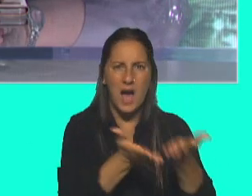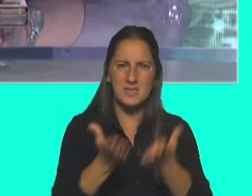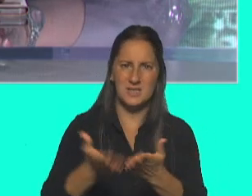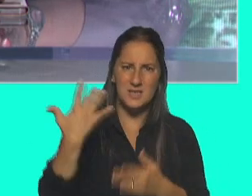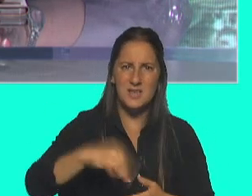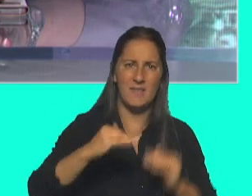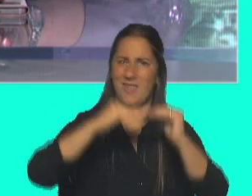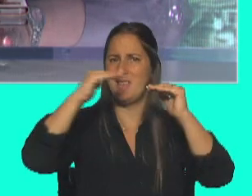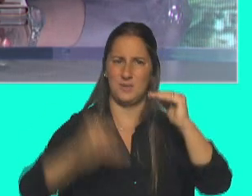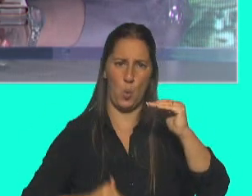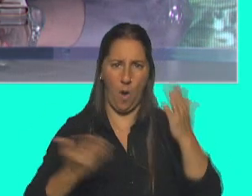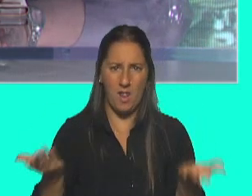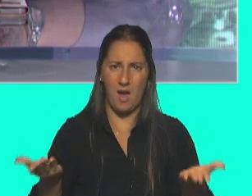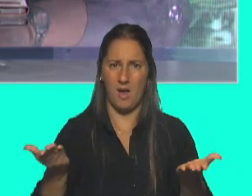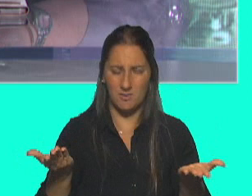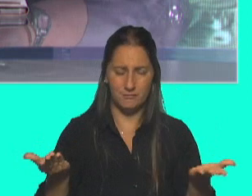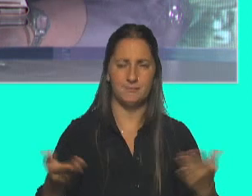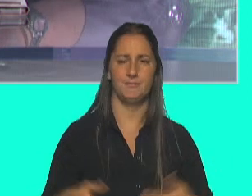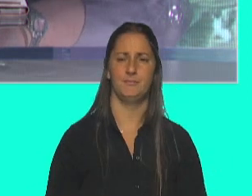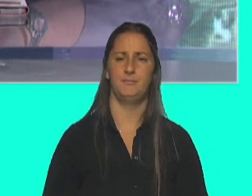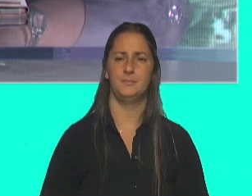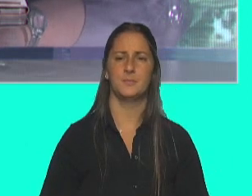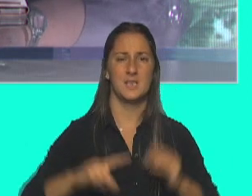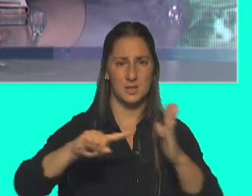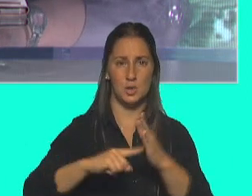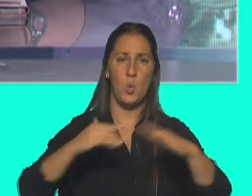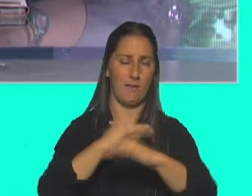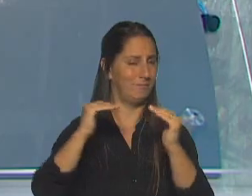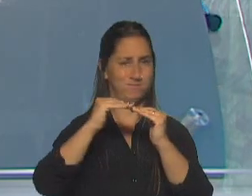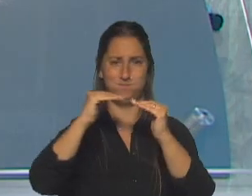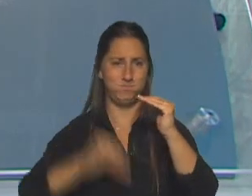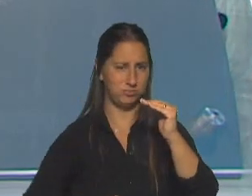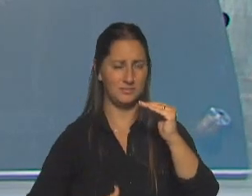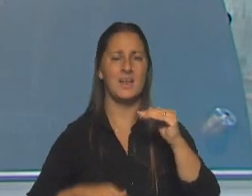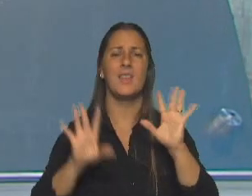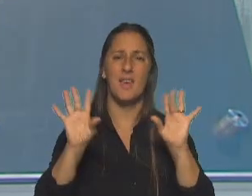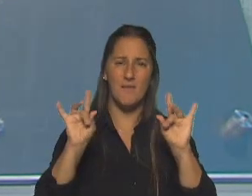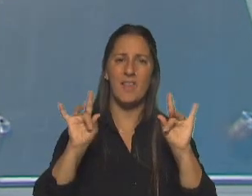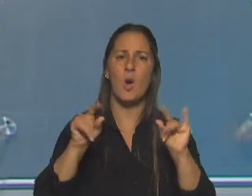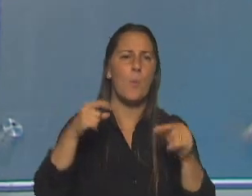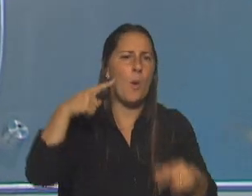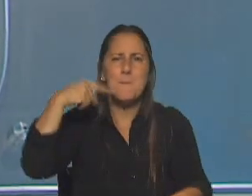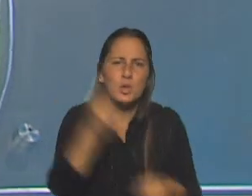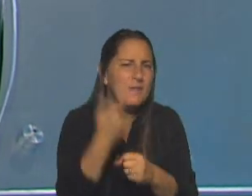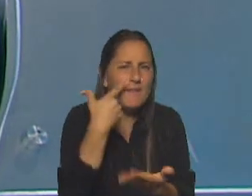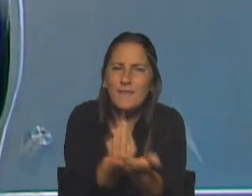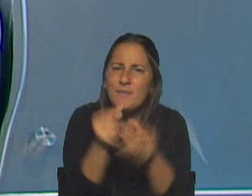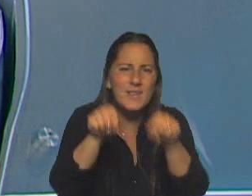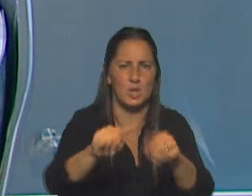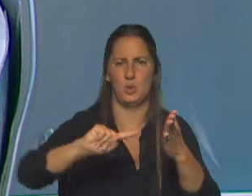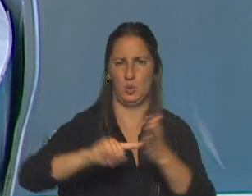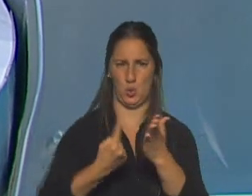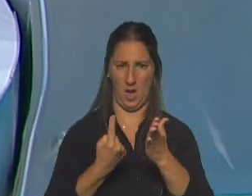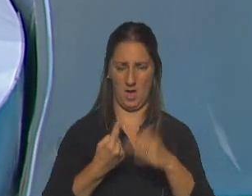Y la desigualdad, ¿no? También en la ciudad. Tenemos una ciudad desigual y una ciudad profundamente inhumana. Nosotros nos